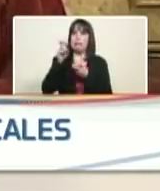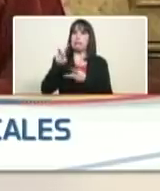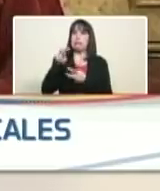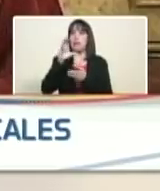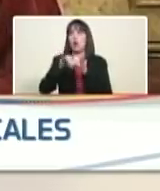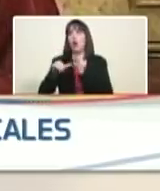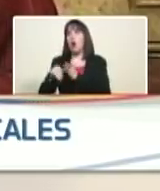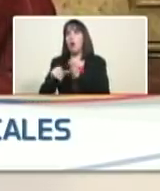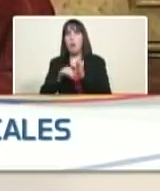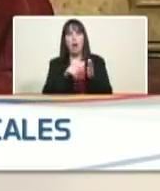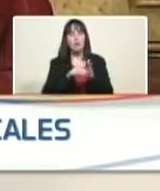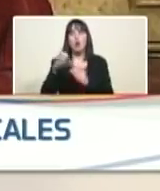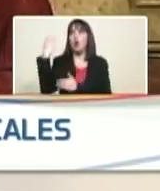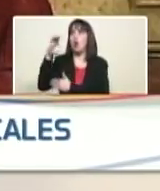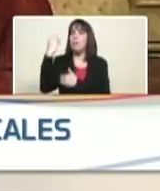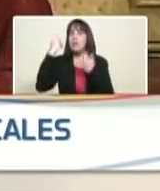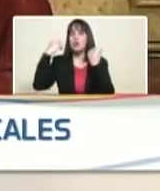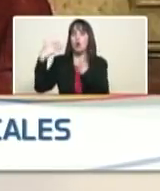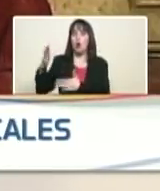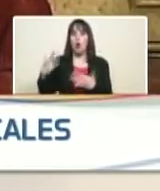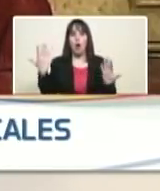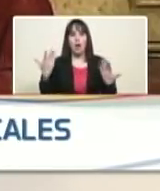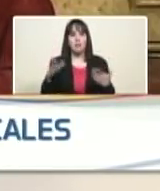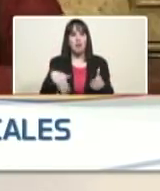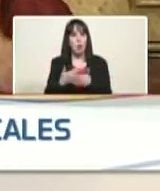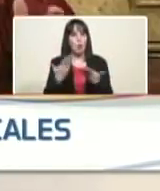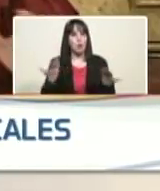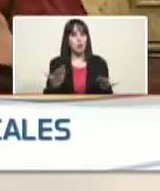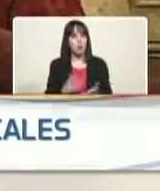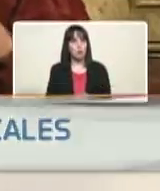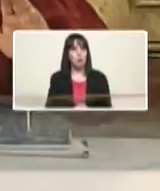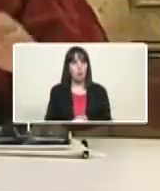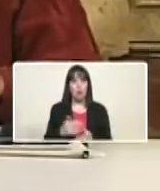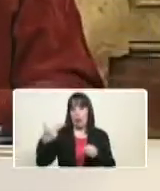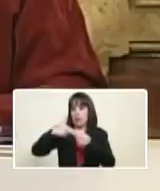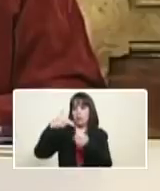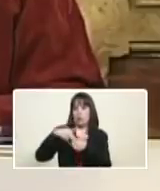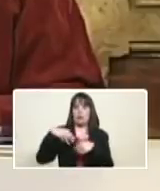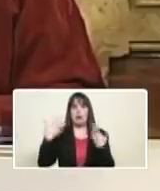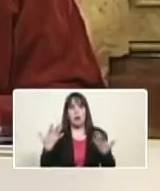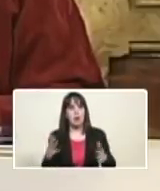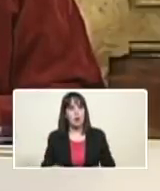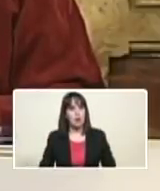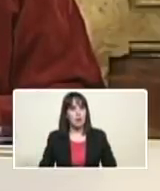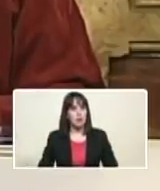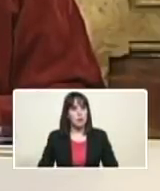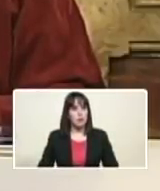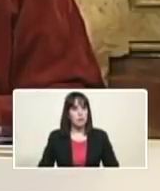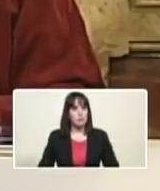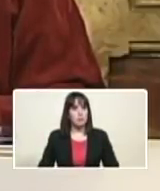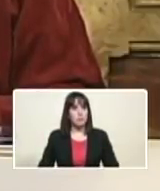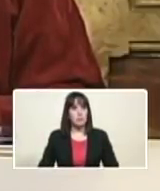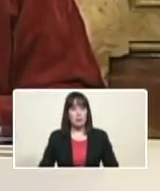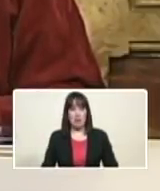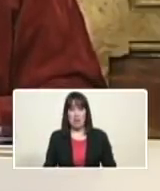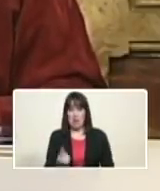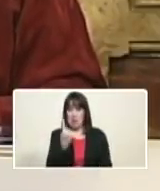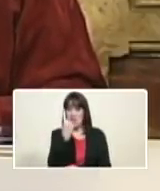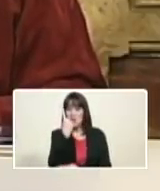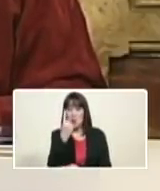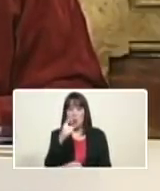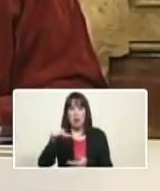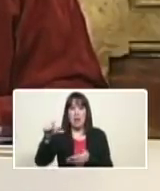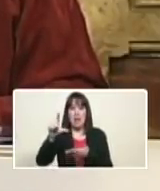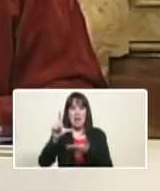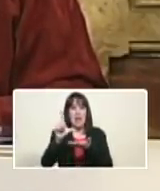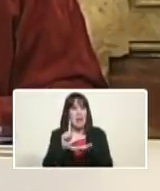las lacras colombianas, las lacras de las mafias colombianas, la gasolina, no. Ni un litro de gasolina más para